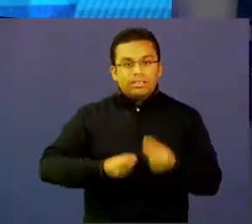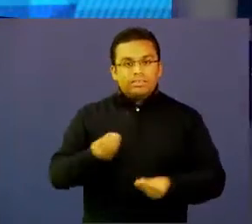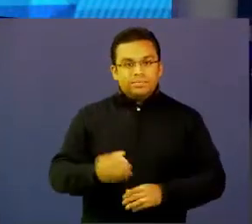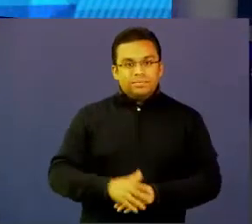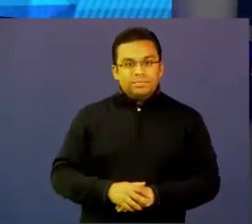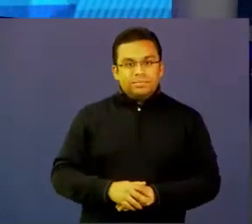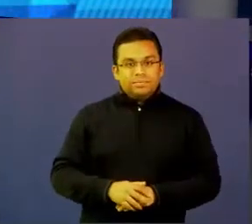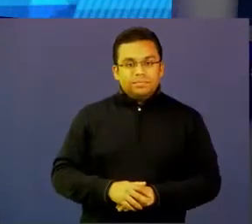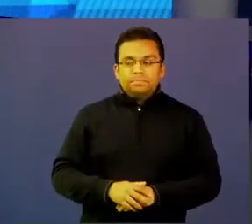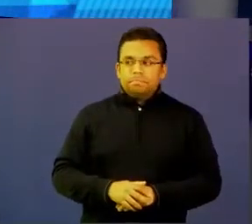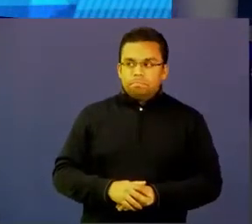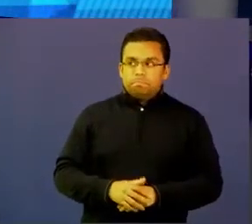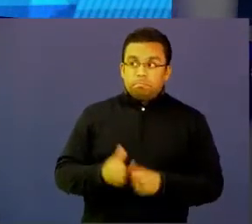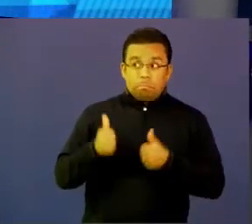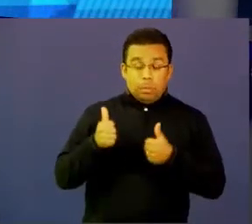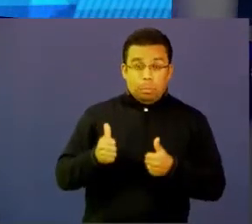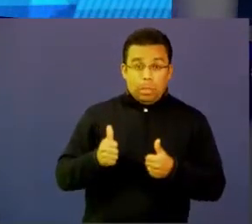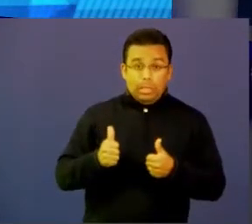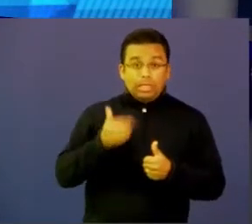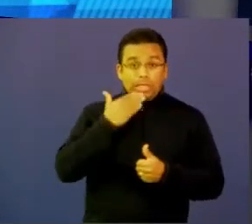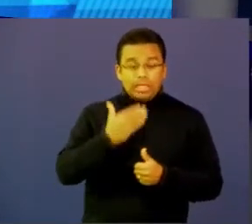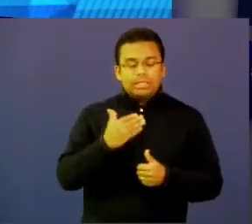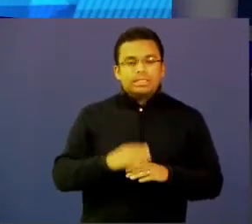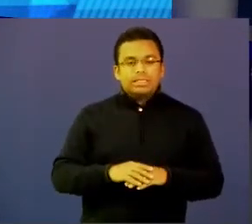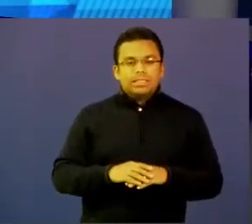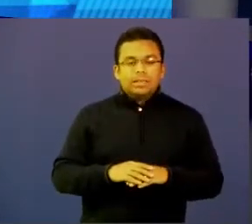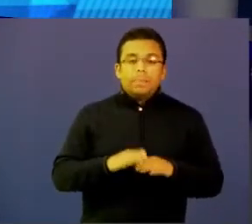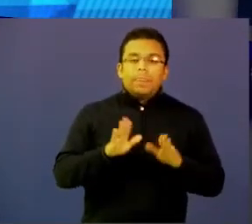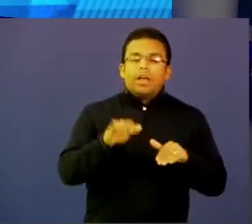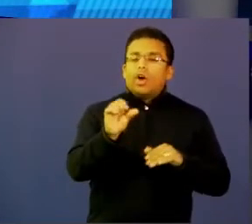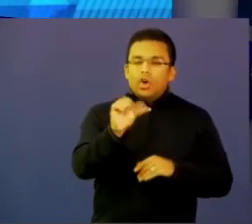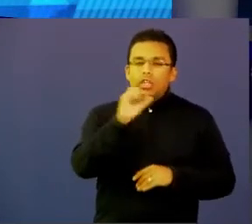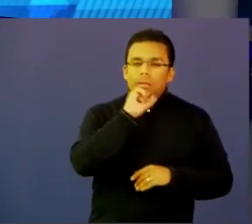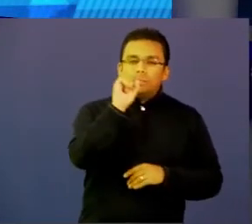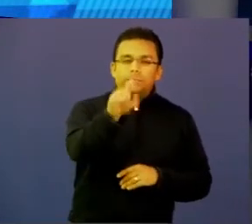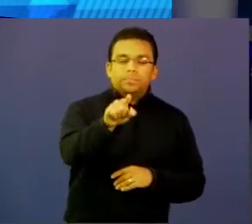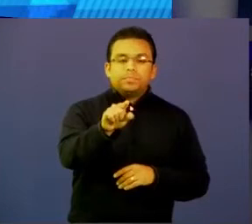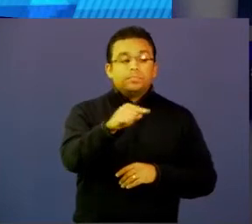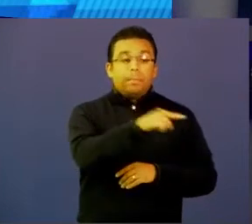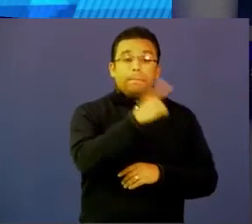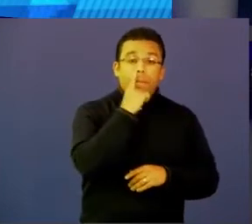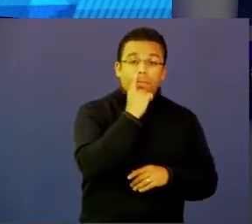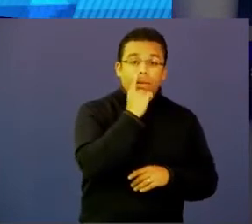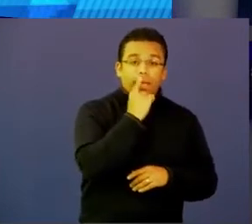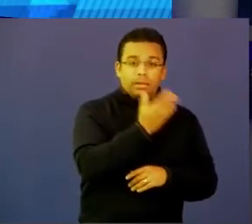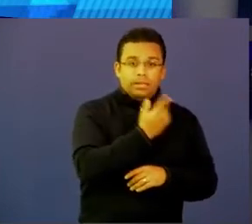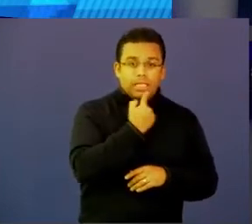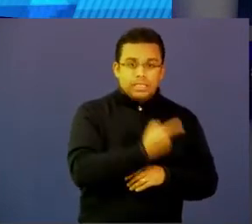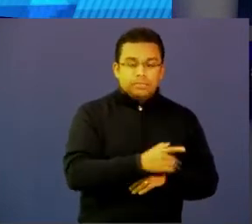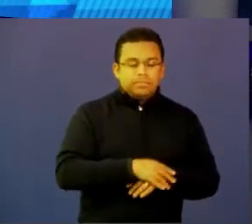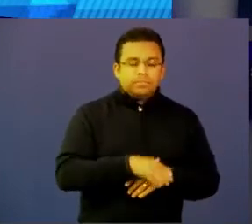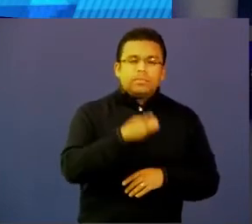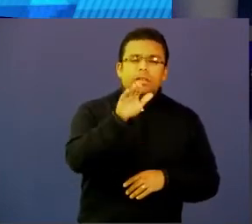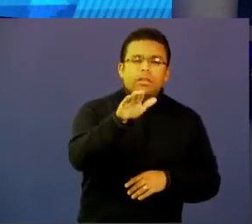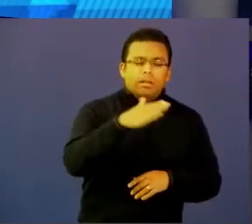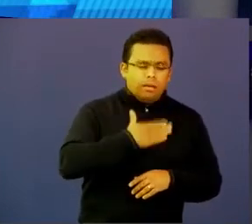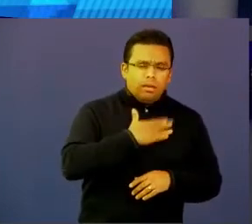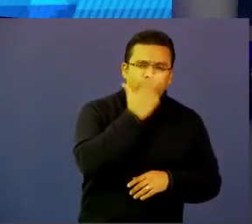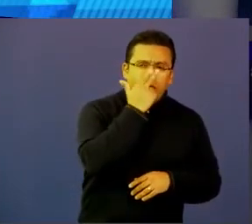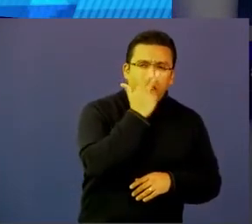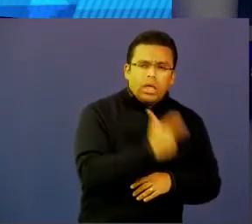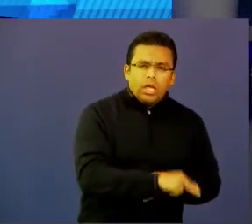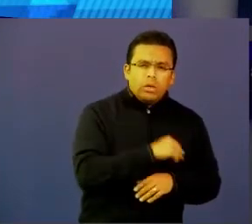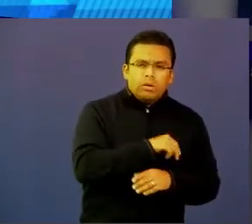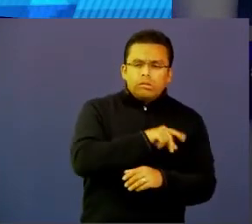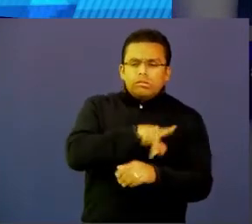otra inquietud muy práctica y nos la hace un padre de familia. Dice, mi hijo es acosado a través